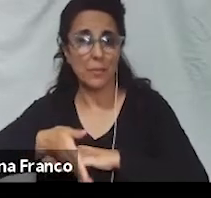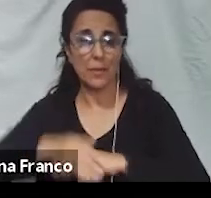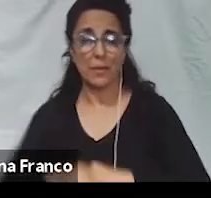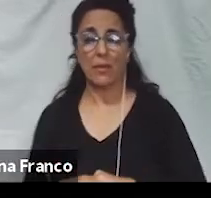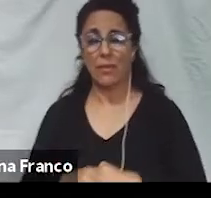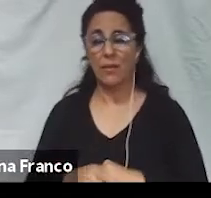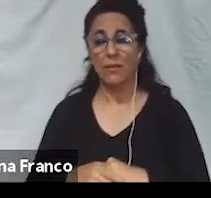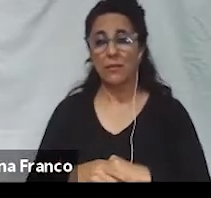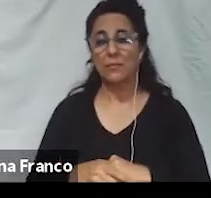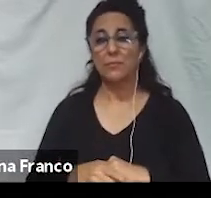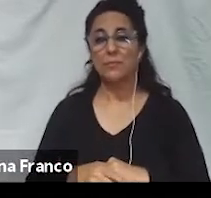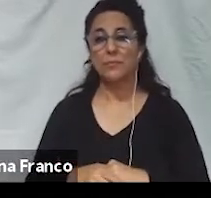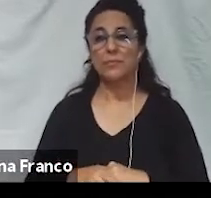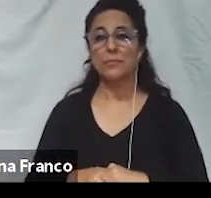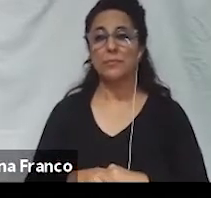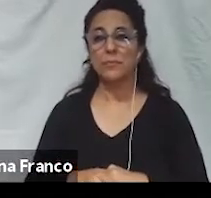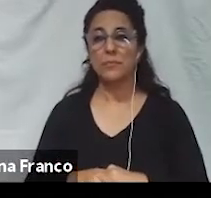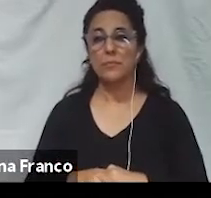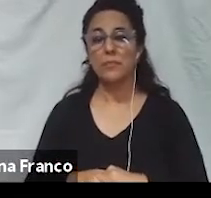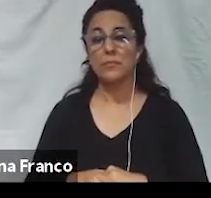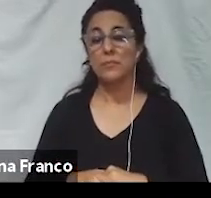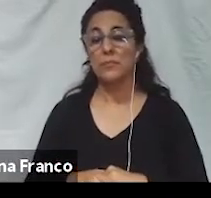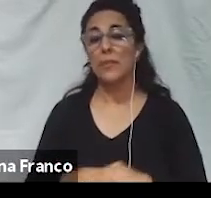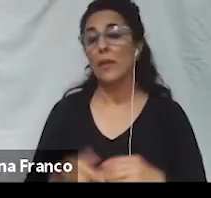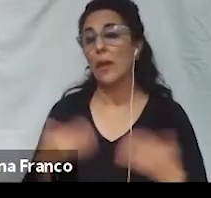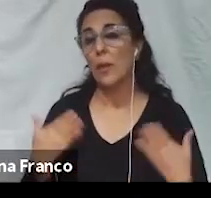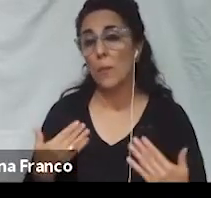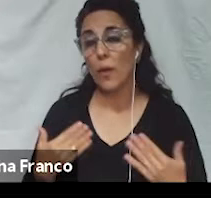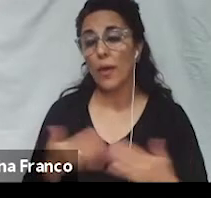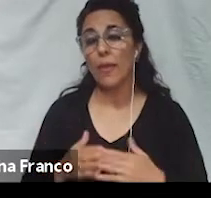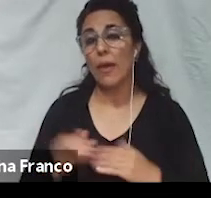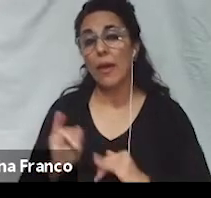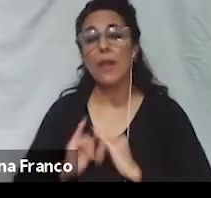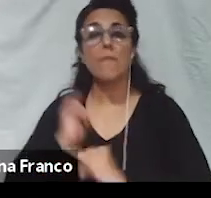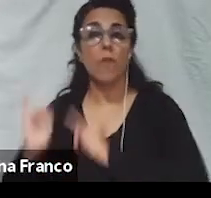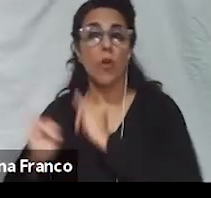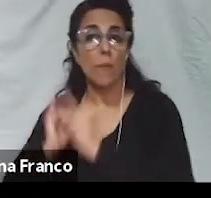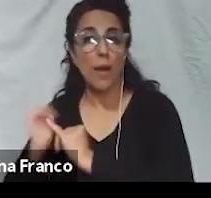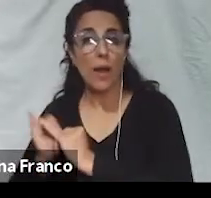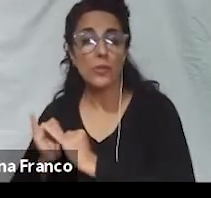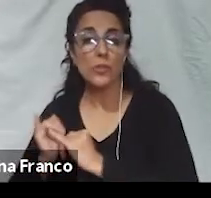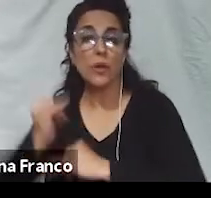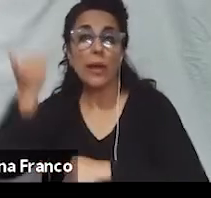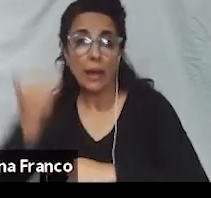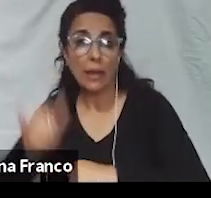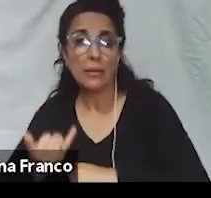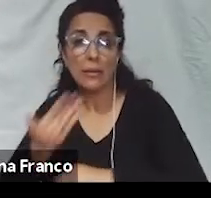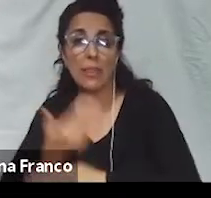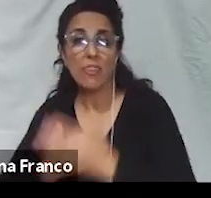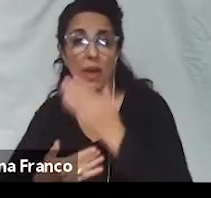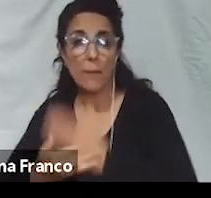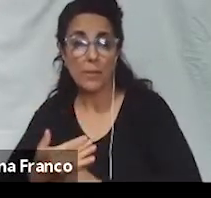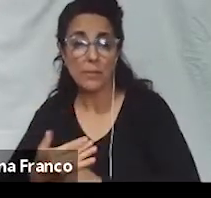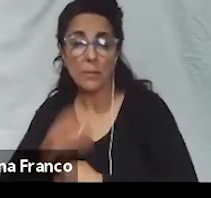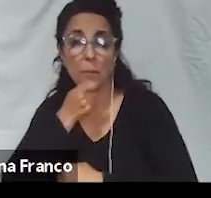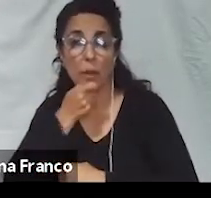de accesibilidad, tal vez personas que sí lo tengan, y sobre todo puede ser que lo tengamos que informar a personas que tienen algún tipo